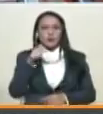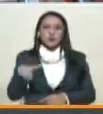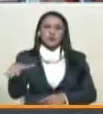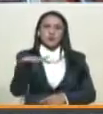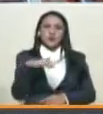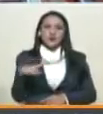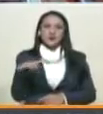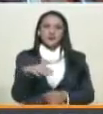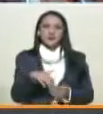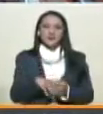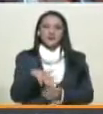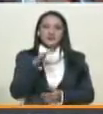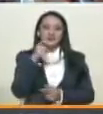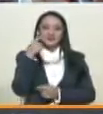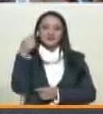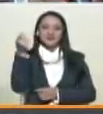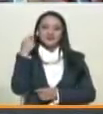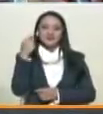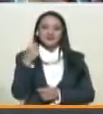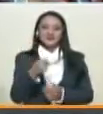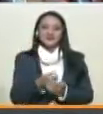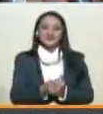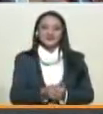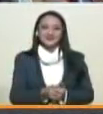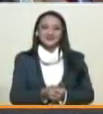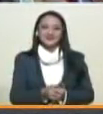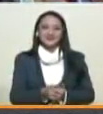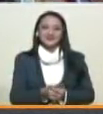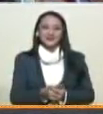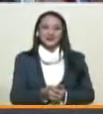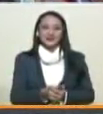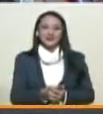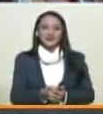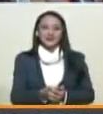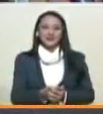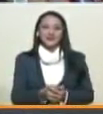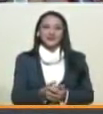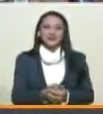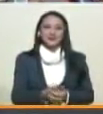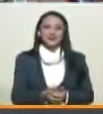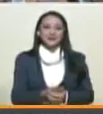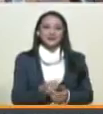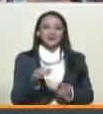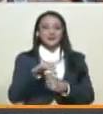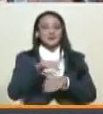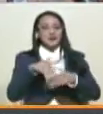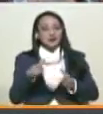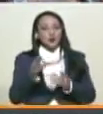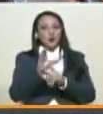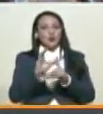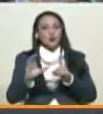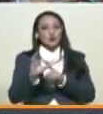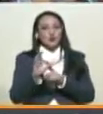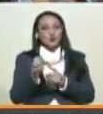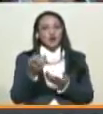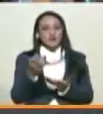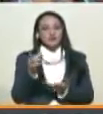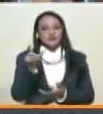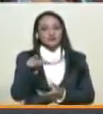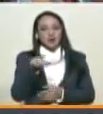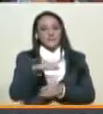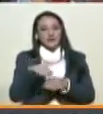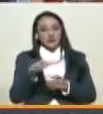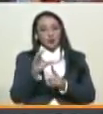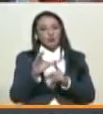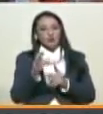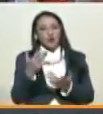tiene memoria es un pueblo que no tiene rumbo. Nosotros, desde la gobernación, desde el Ministerio de la Cultura, nuestro camarada Ernesto Villegas, gracias